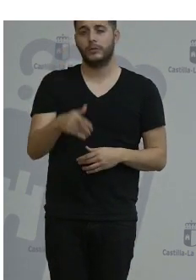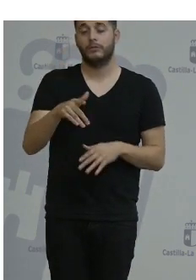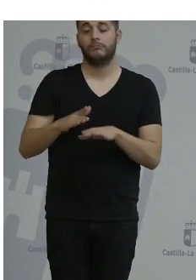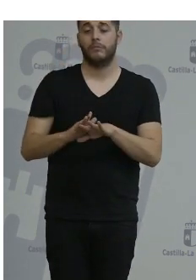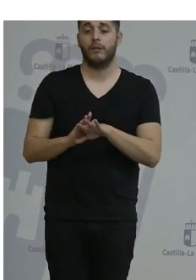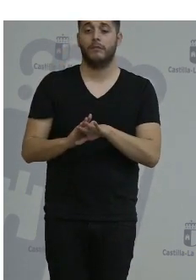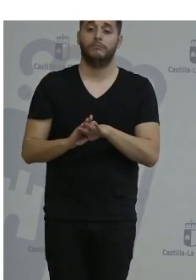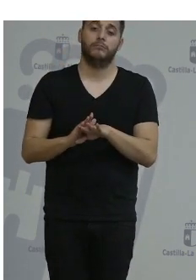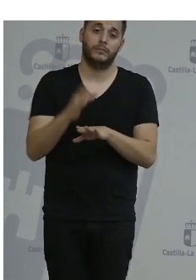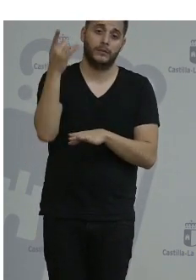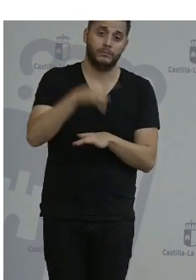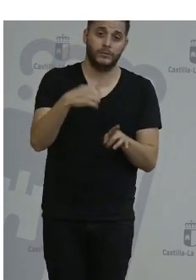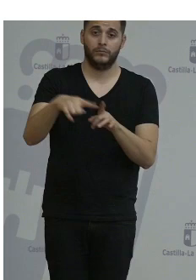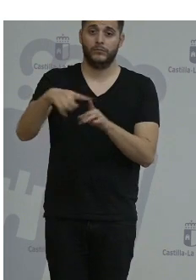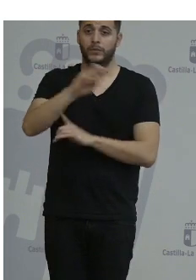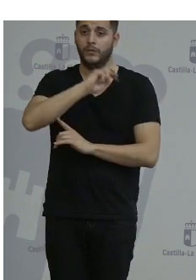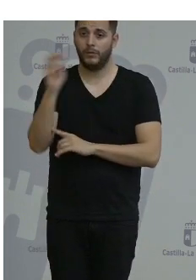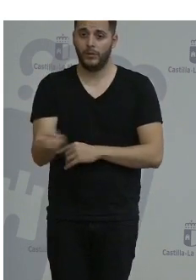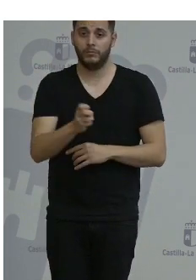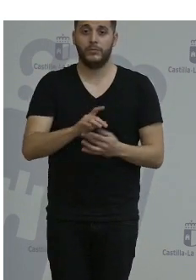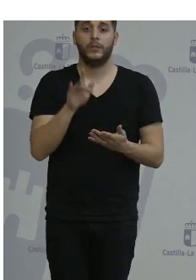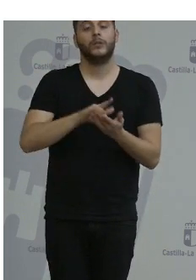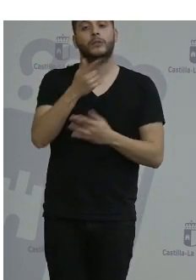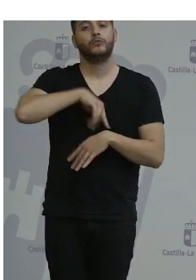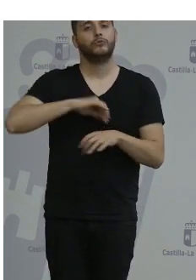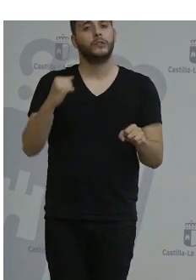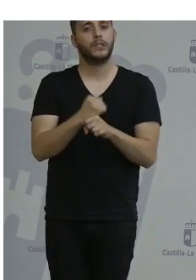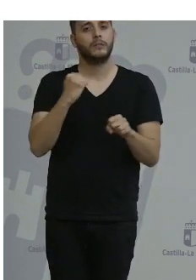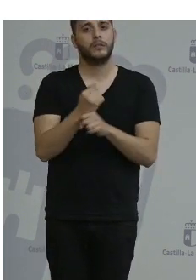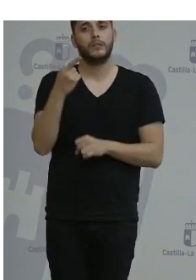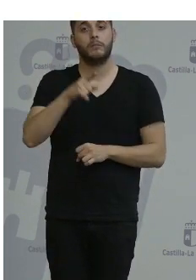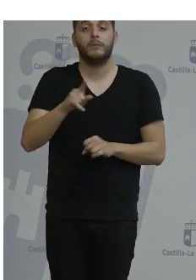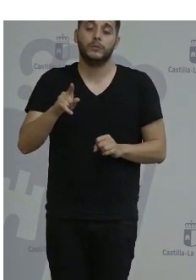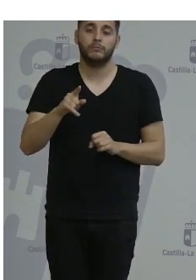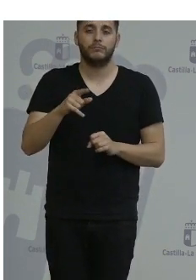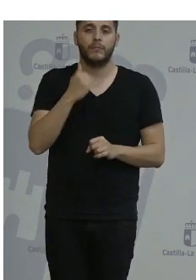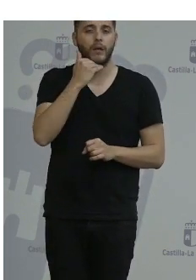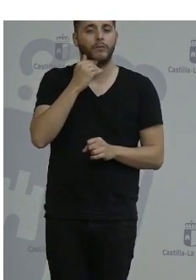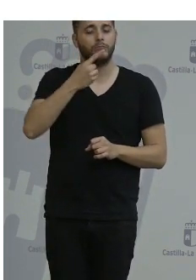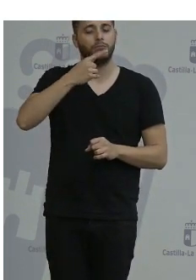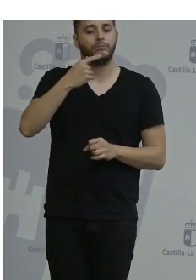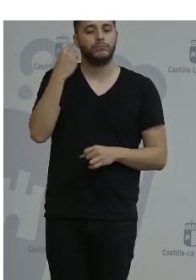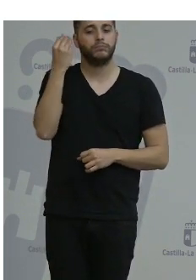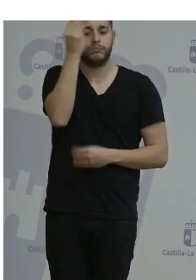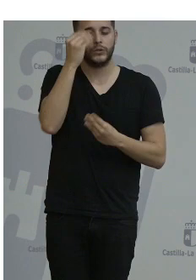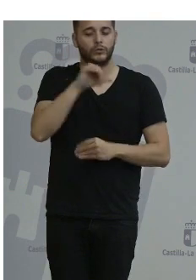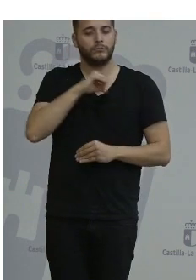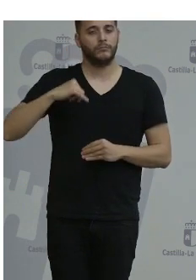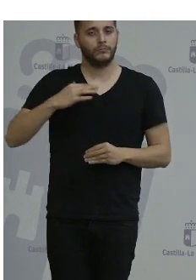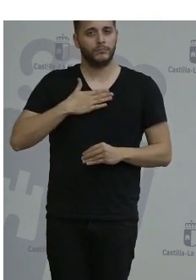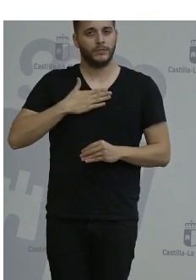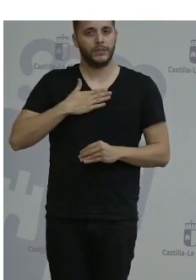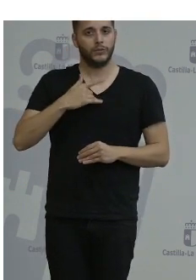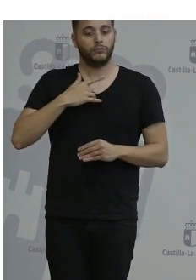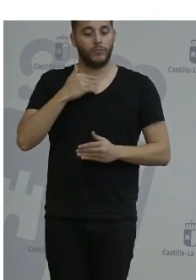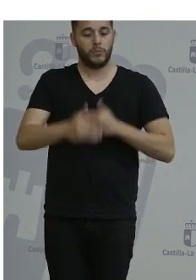muchas que hay que llevar adelante. Luego hay que trabajar también en algo que, para mí, personalmente, yo creo que es fundamental. Y es una vez que se ha superado